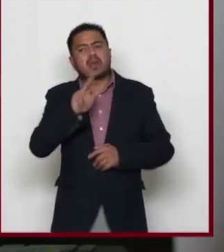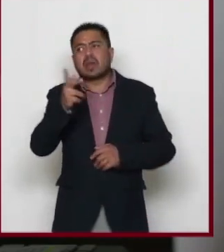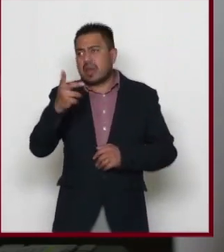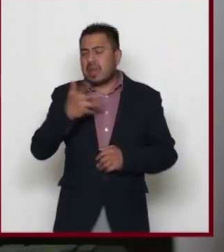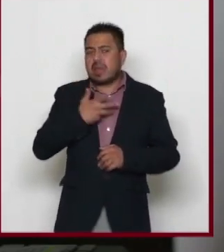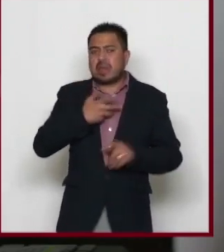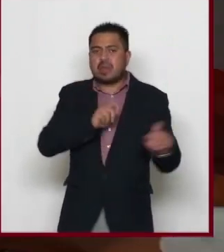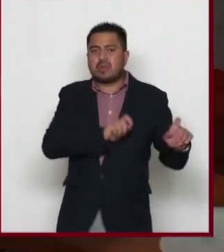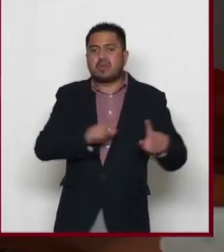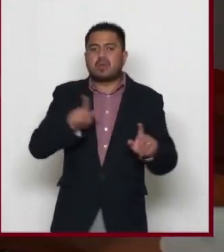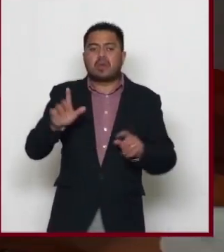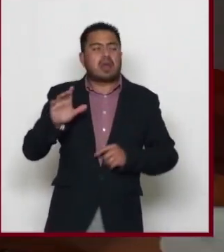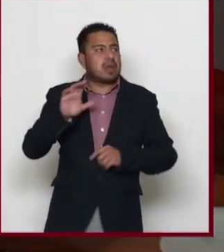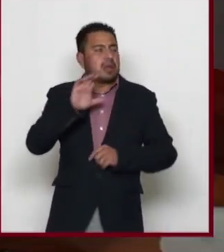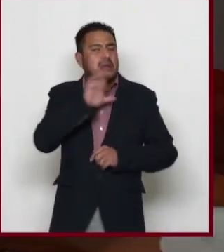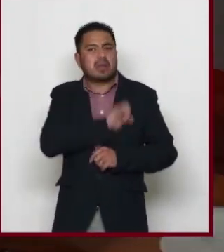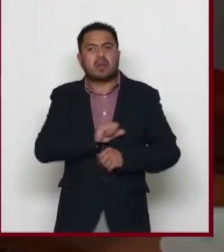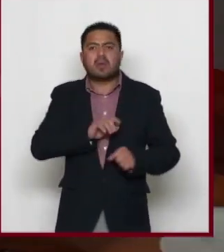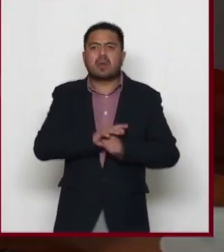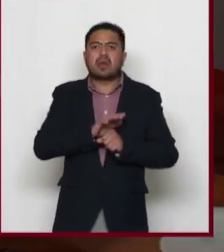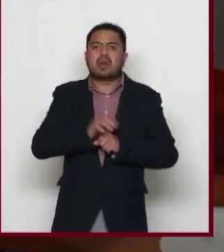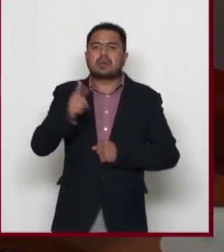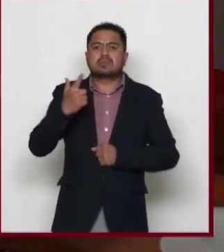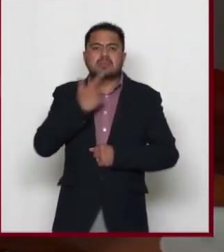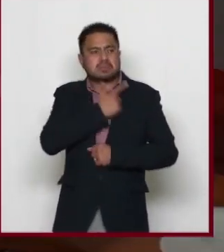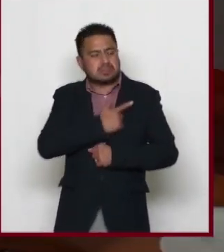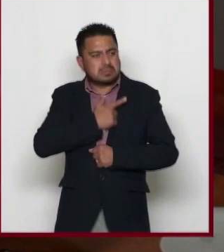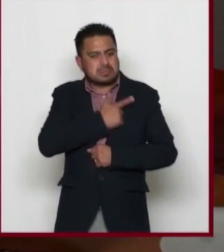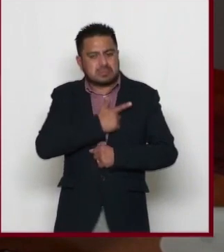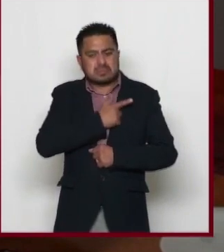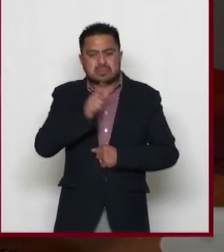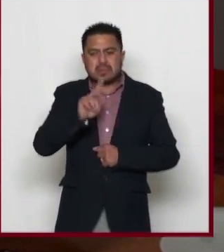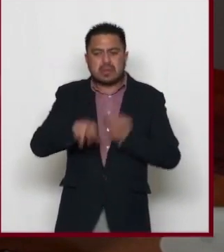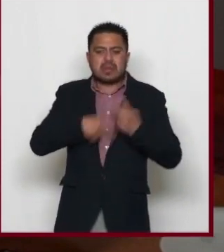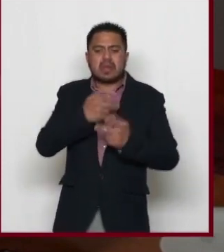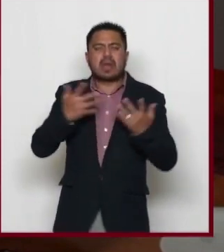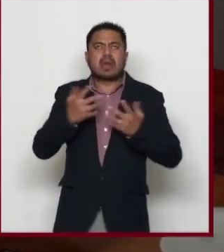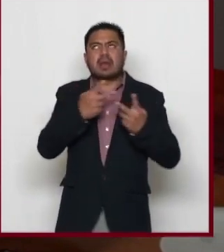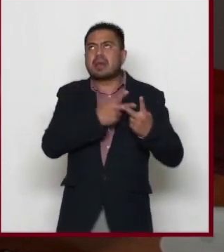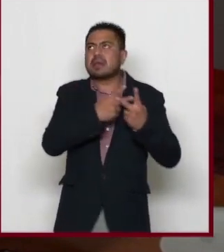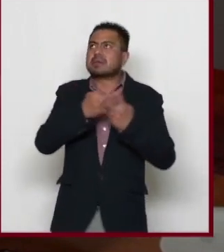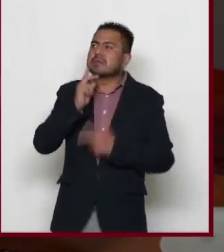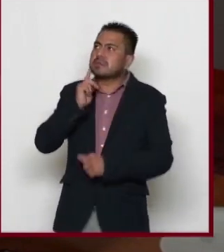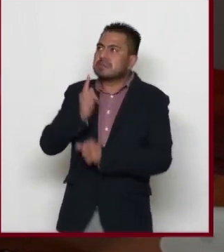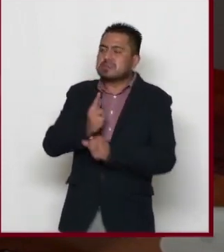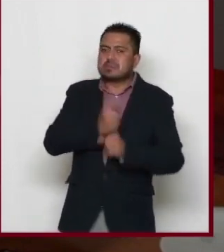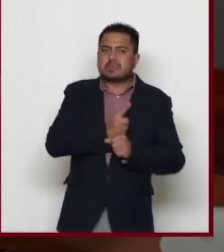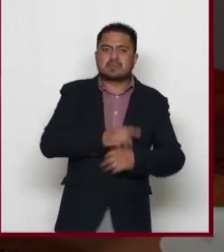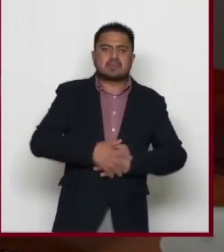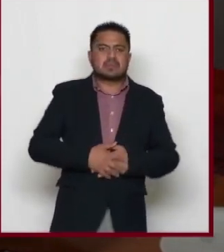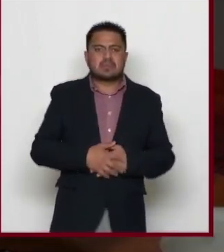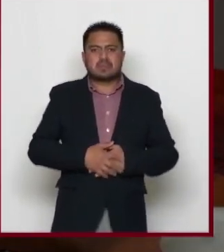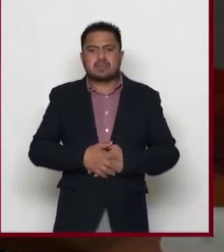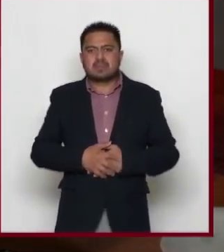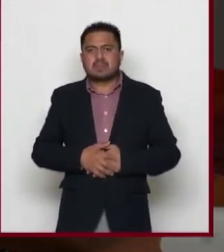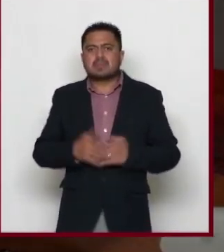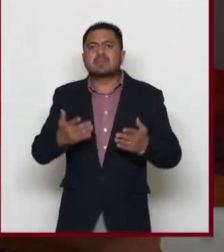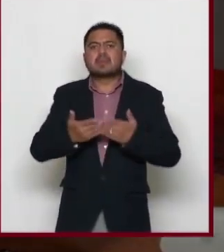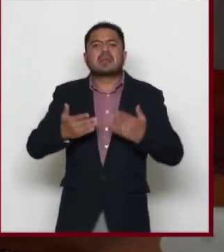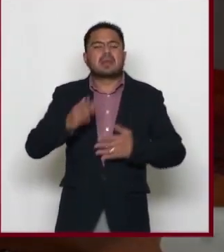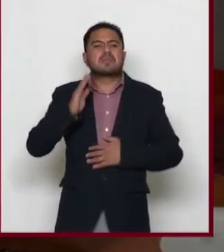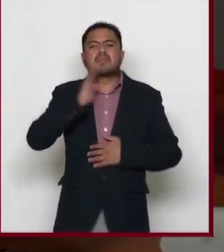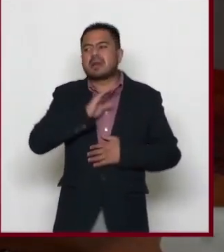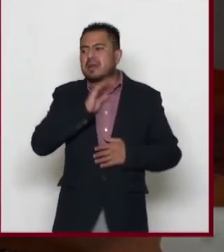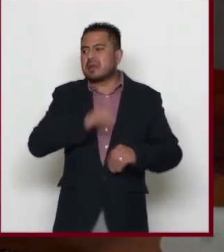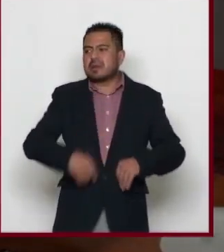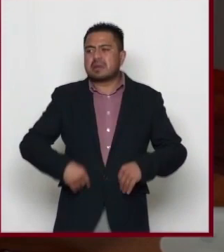nosotros en el programa. ¿Tienes algún escenario tu favorito en el que te gusta ir a ver las estrellas?